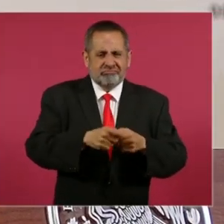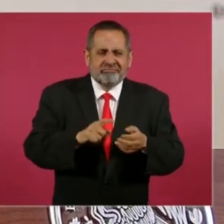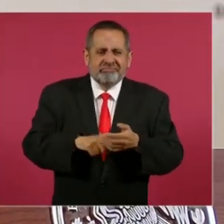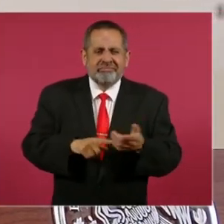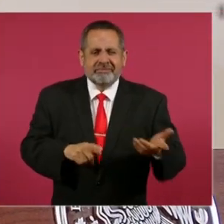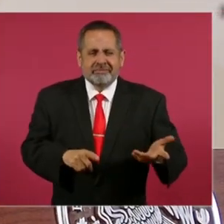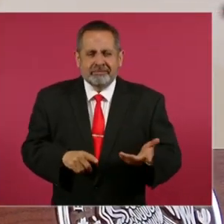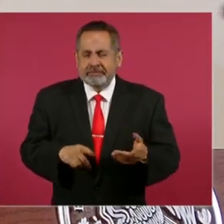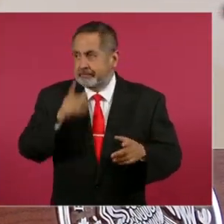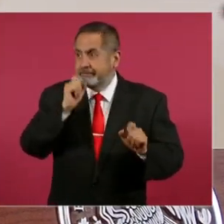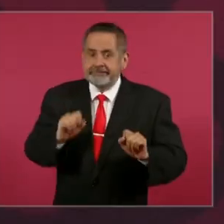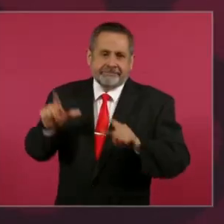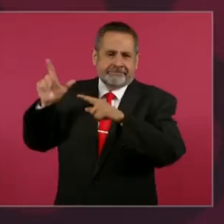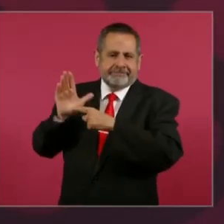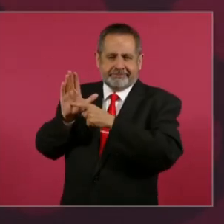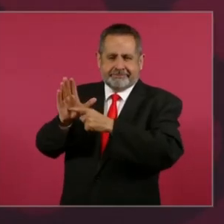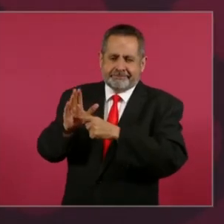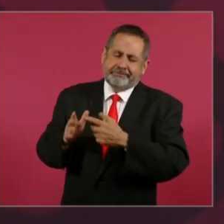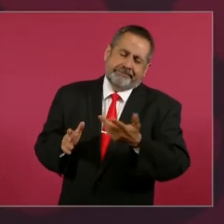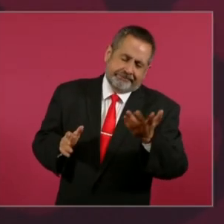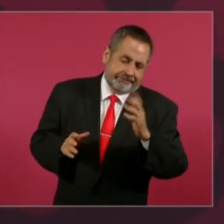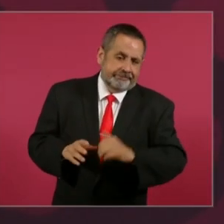Eso no lo puedo poner aquí porque…